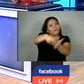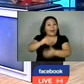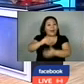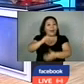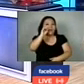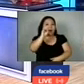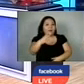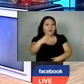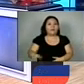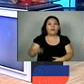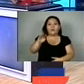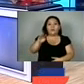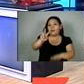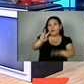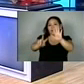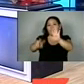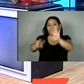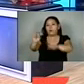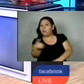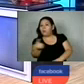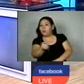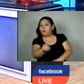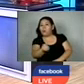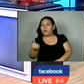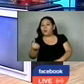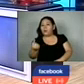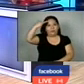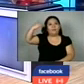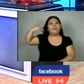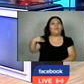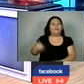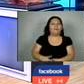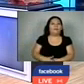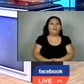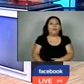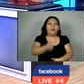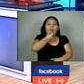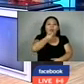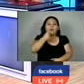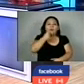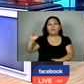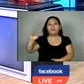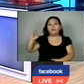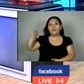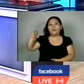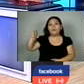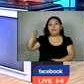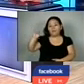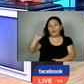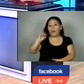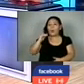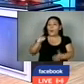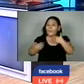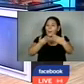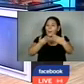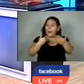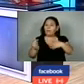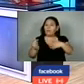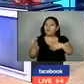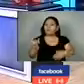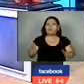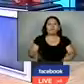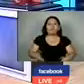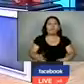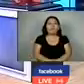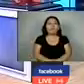destacar que el 47% de los deportistas son mujeres. El periodista Ernesto Cornejo nos cuenta los pormenores de este evento.